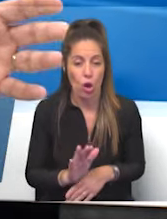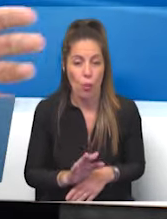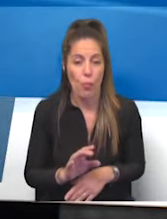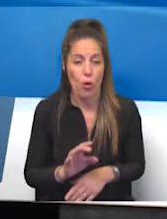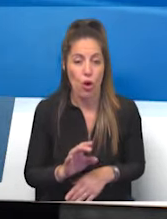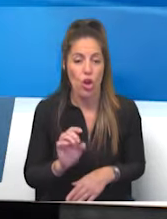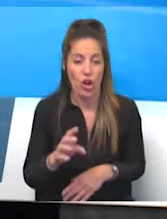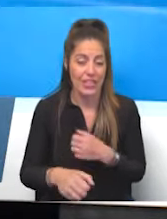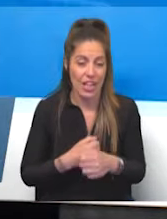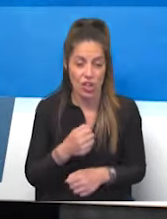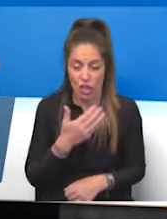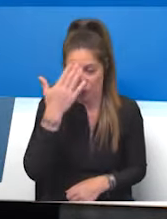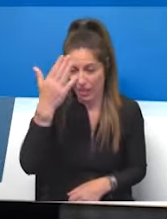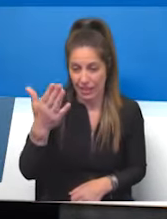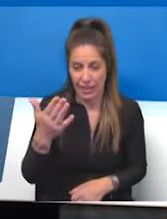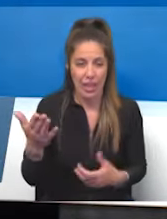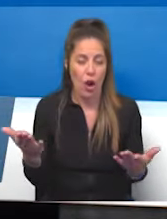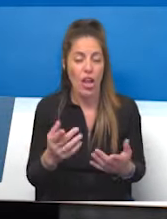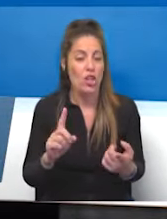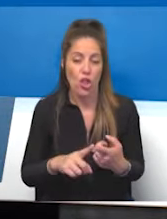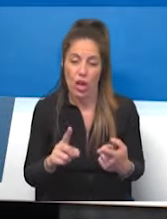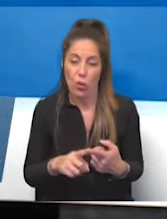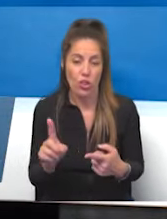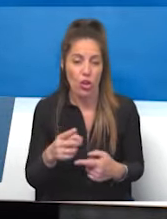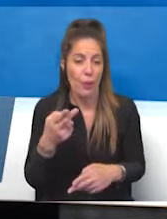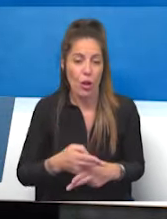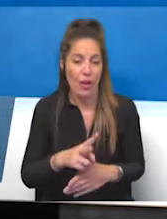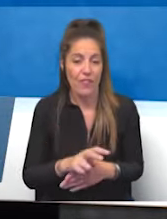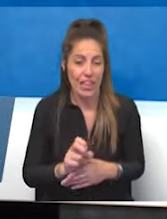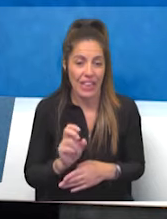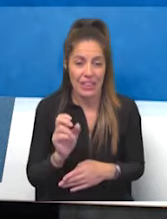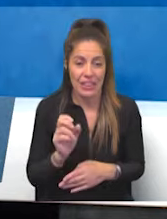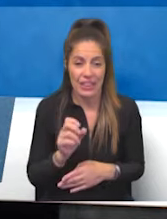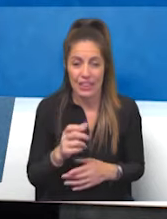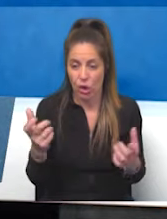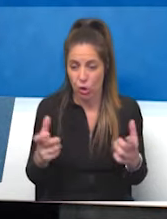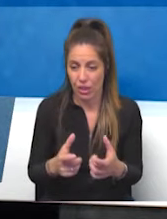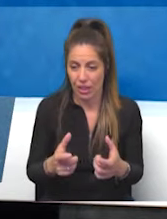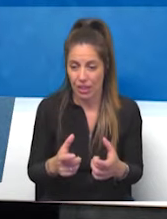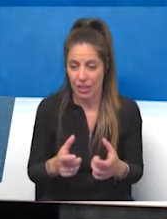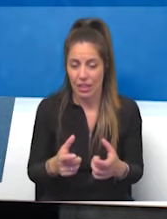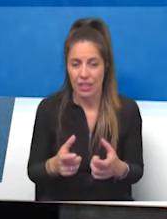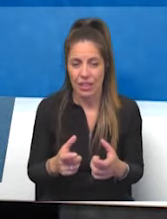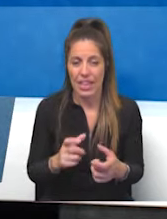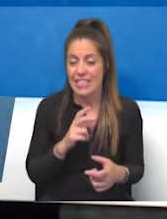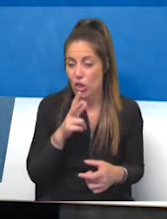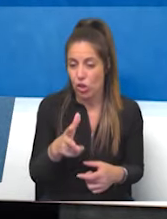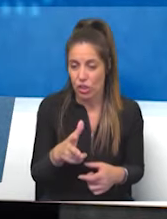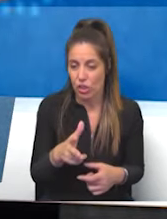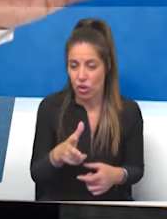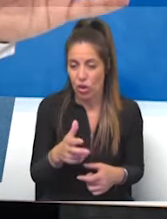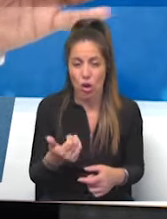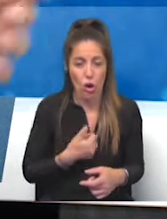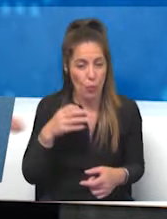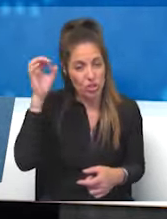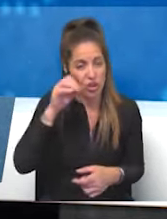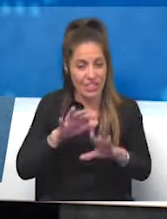años tamb de frente amplio y por ejemplo no nos pusimos de acuerdo para nombrar el fiscal de corte y se lo digo como senador